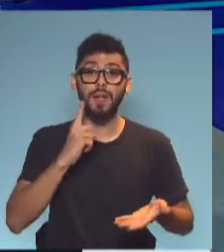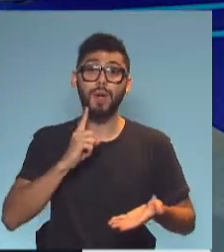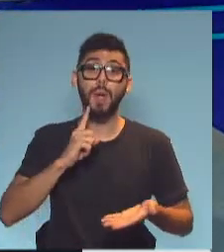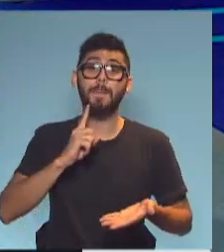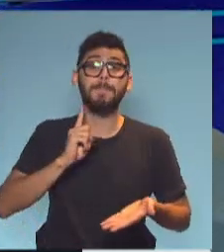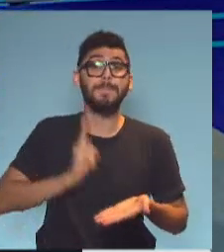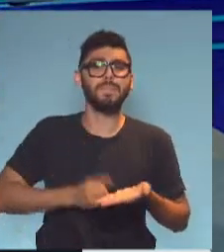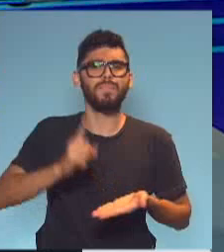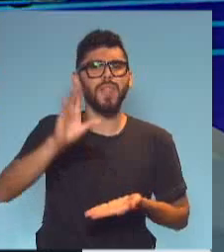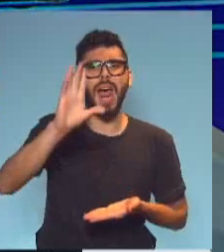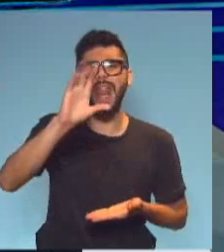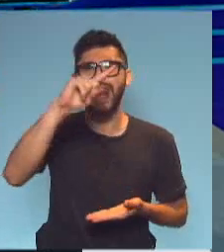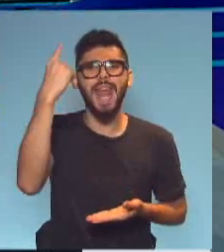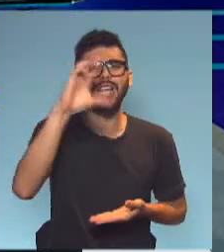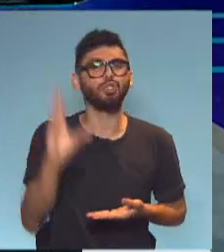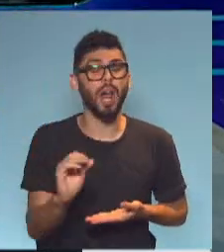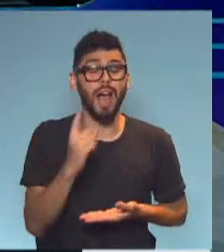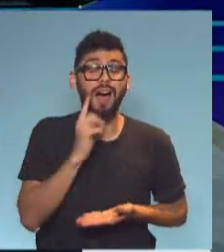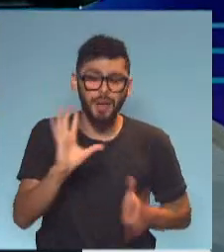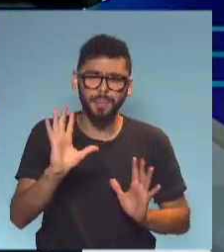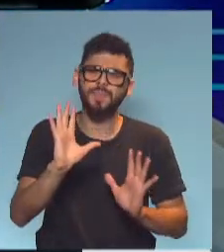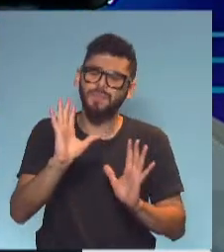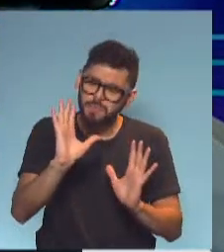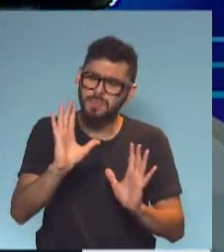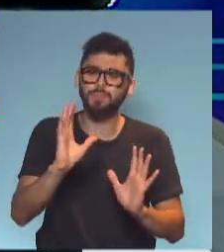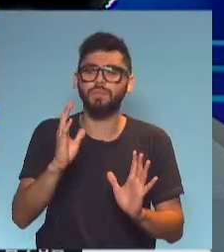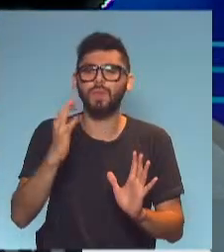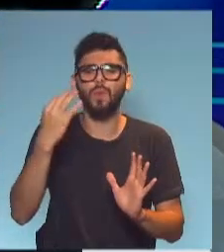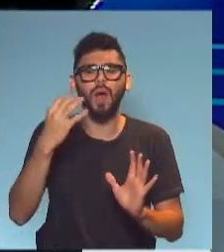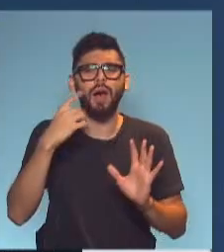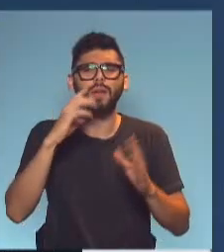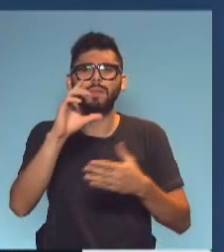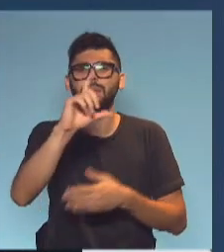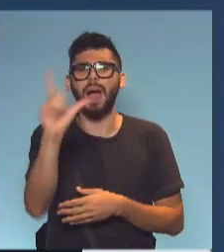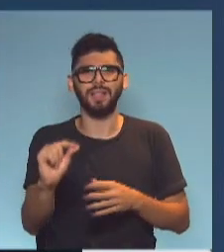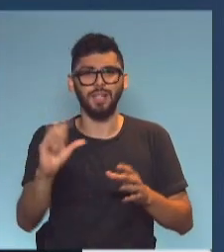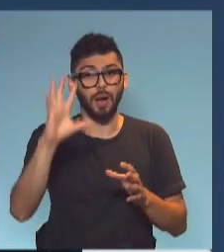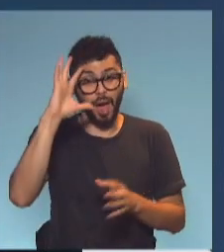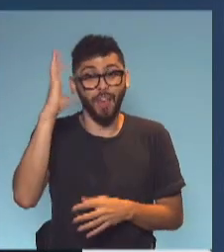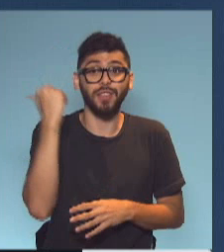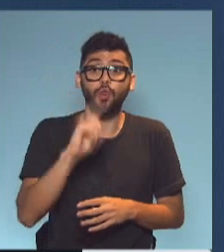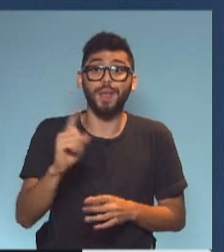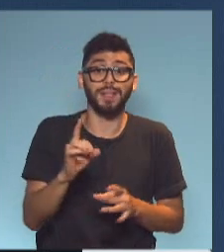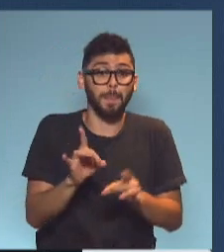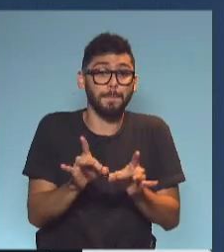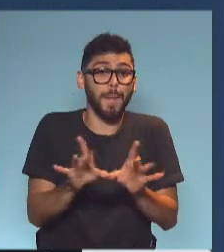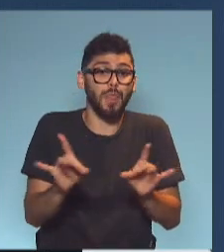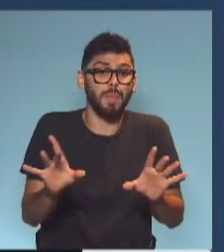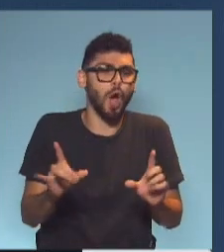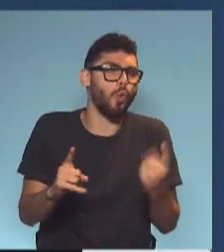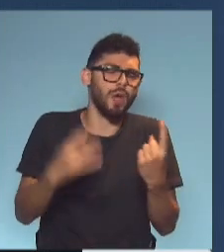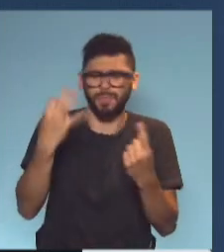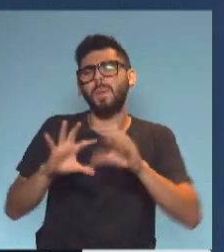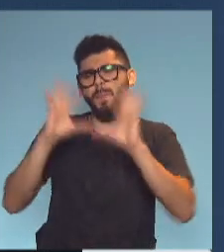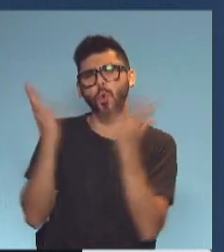nacional. Mientras podemos empezar a dividir el país. ¿Te acuerdas, Feli, el año pasado que no podíamos hablar de una sola pandemia? No, bueno, claro. Había una pandemia